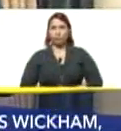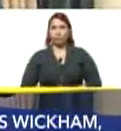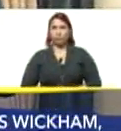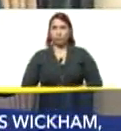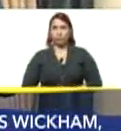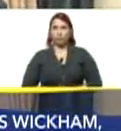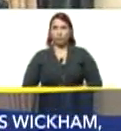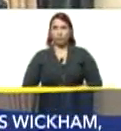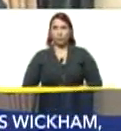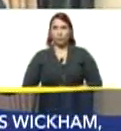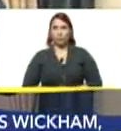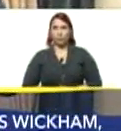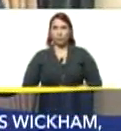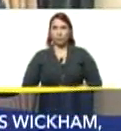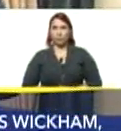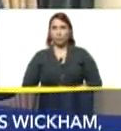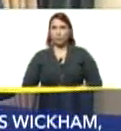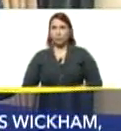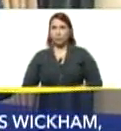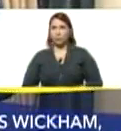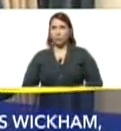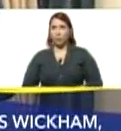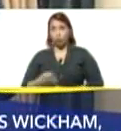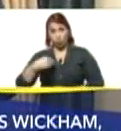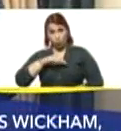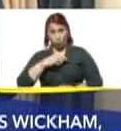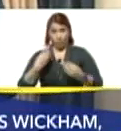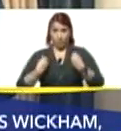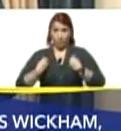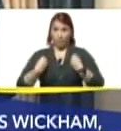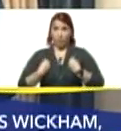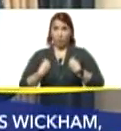de lo que hemos vivido